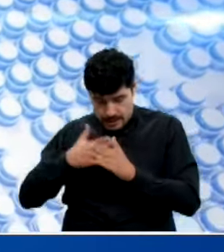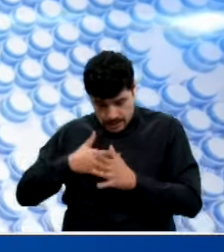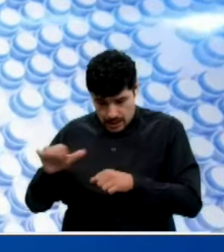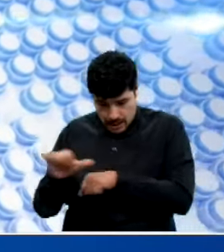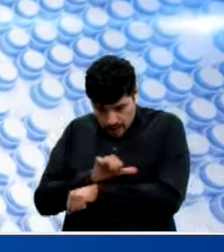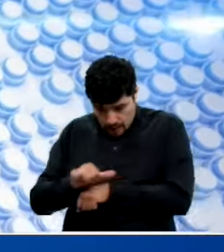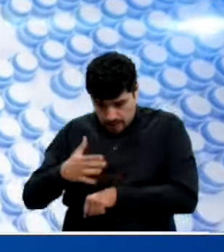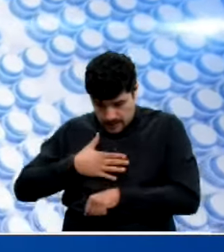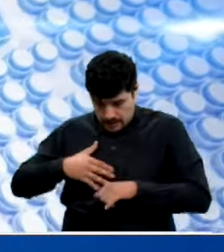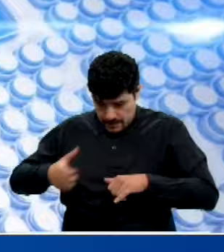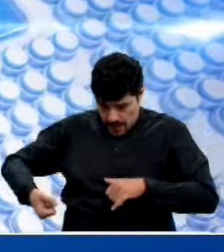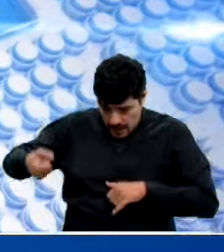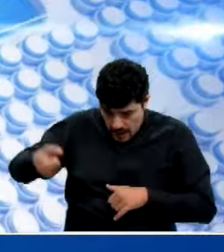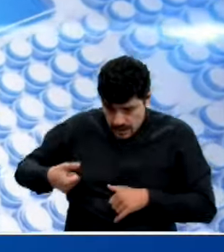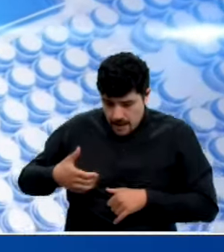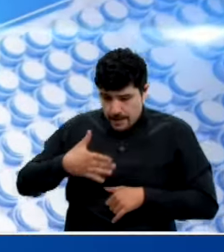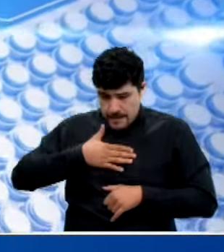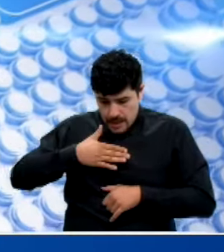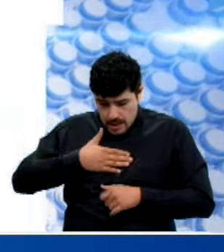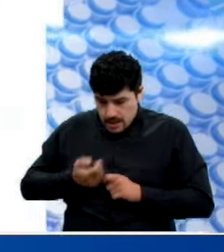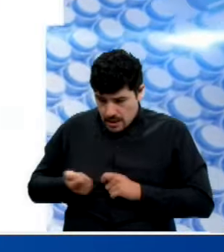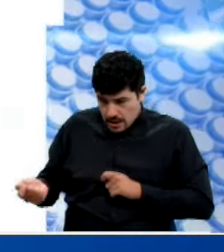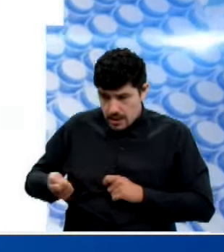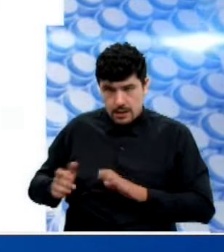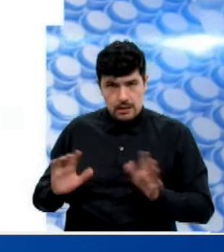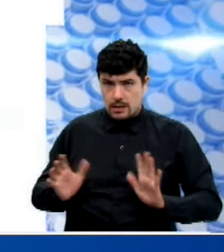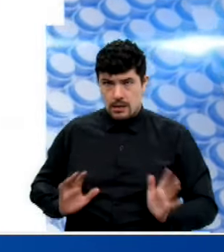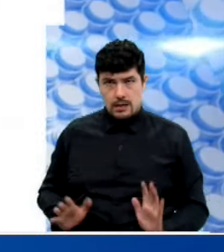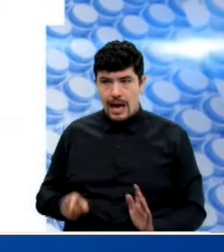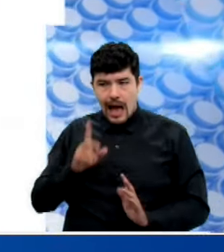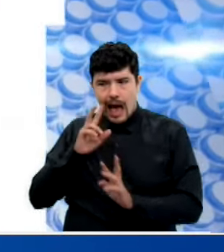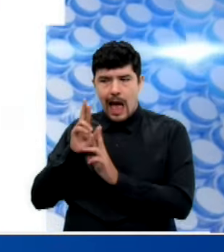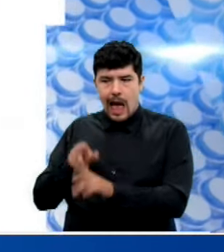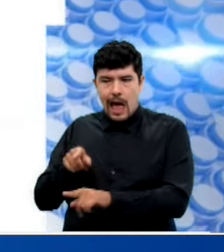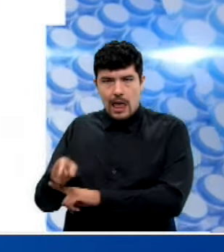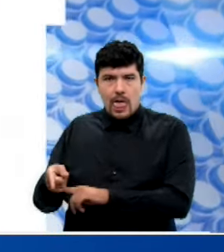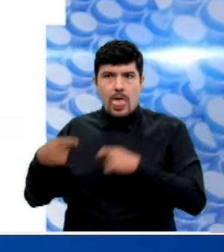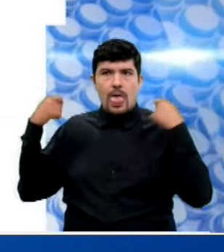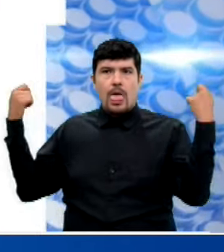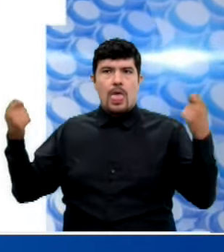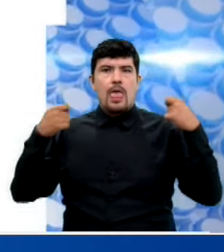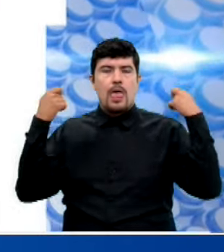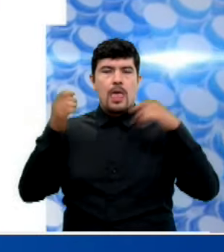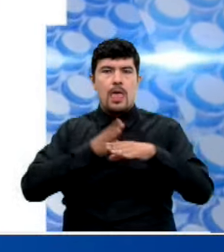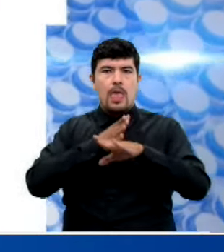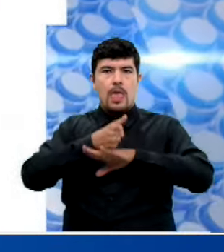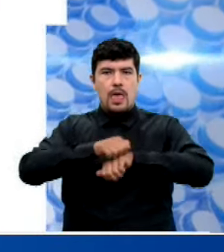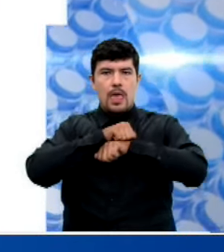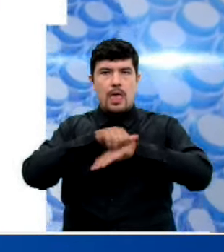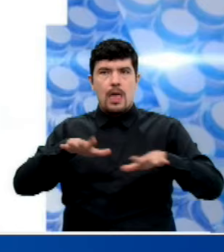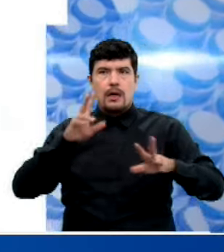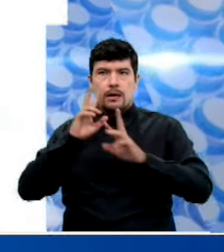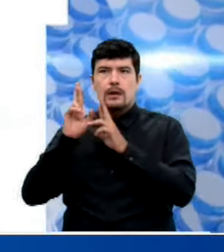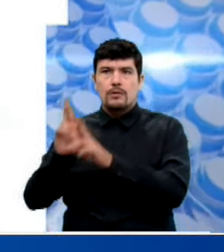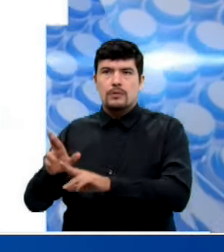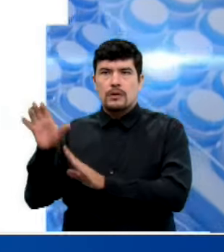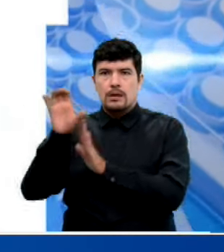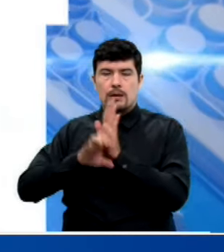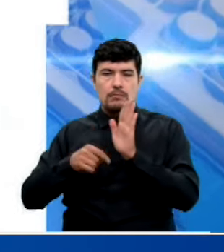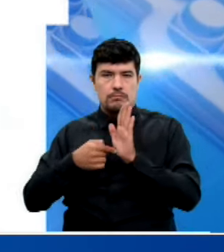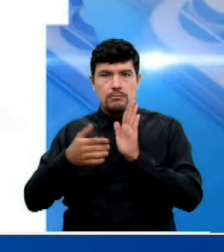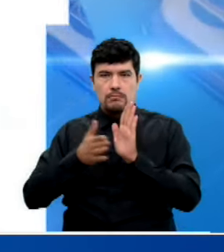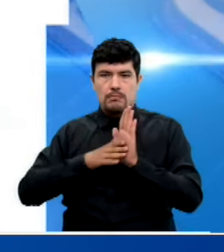en mi maleta, ni mucho menos cerca de mí, desarrollándose una exagerada campaña mediática para desacreditarme diciendo que